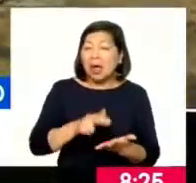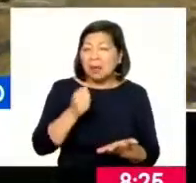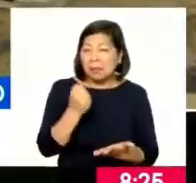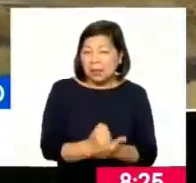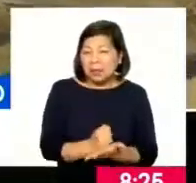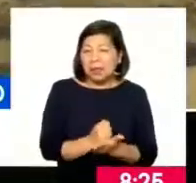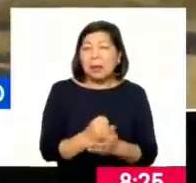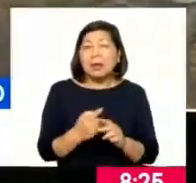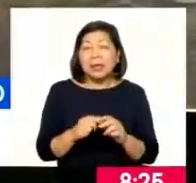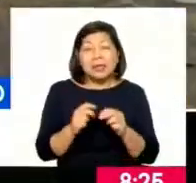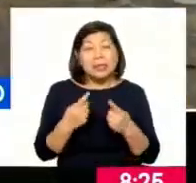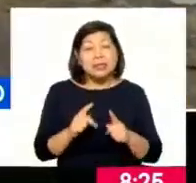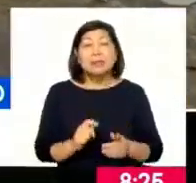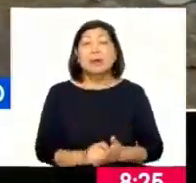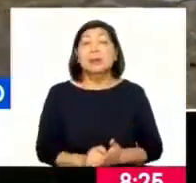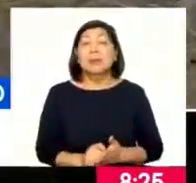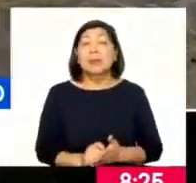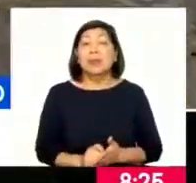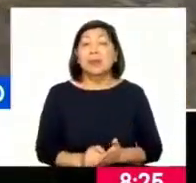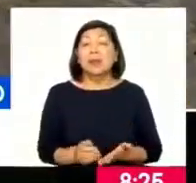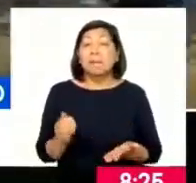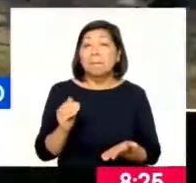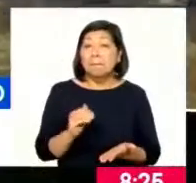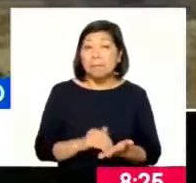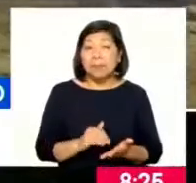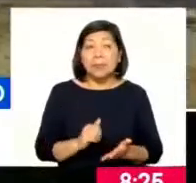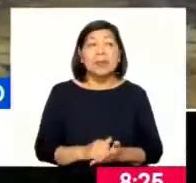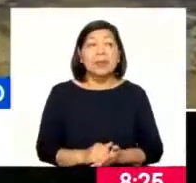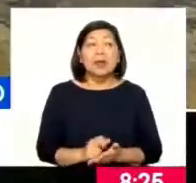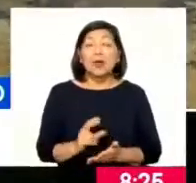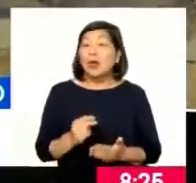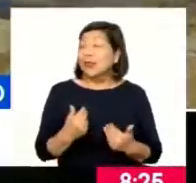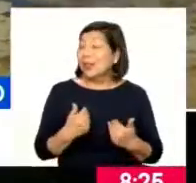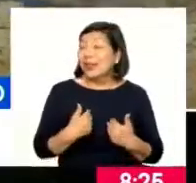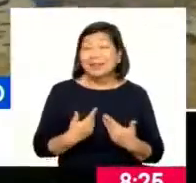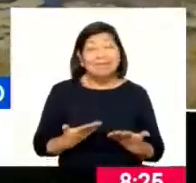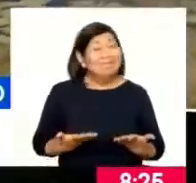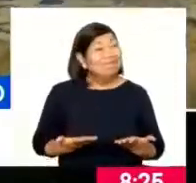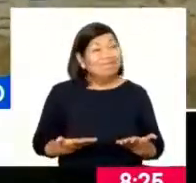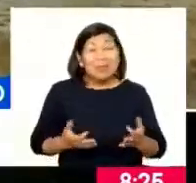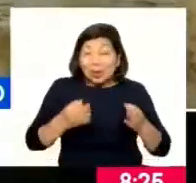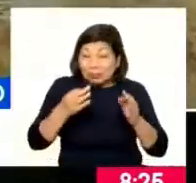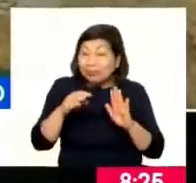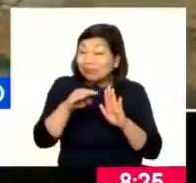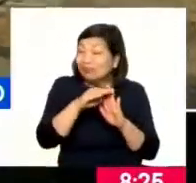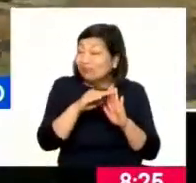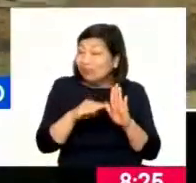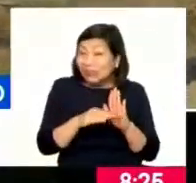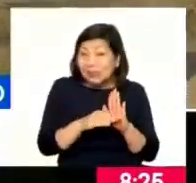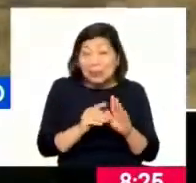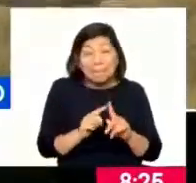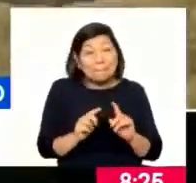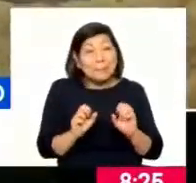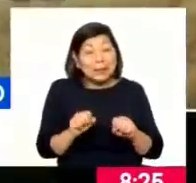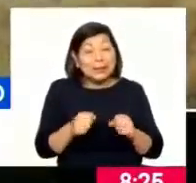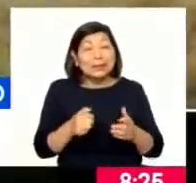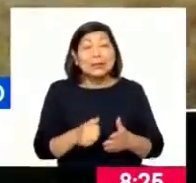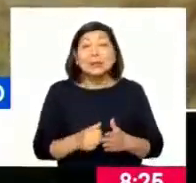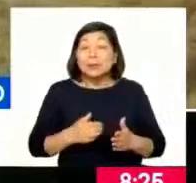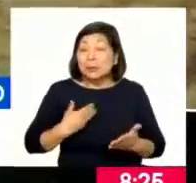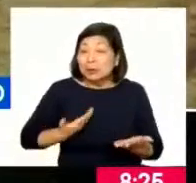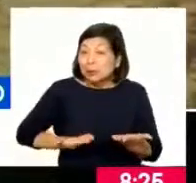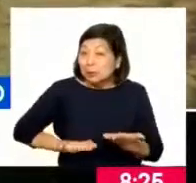cambios normativos que permitirían, Está desde luego, claro mejorar. entonces de que no se tiene todavía los protocolos ni el marco normativo para